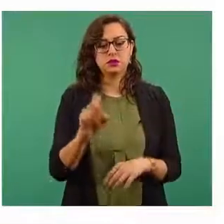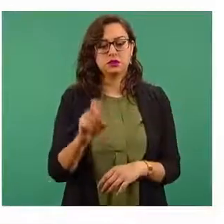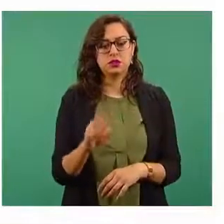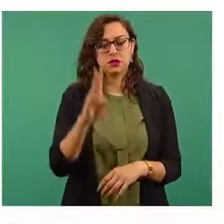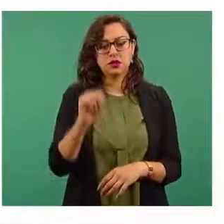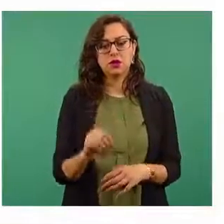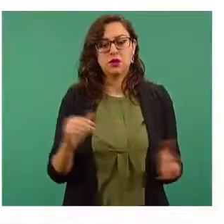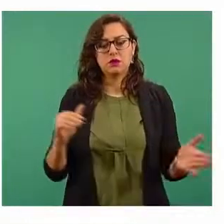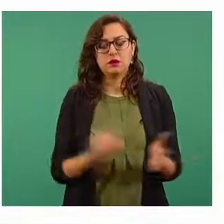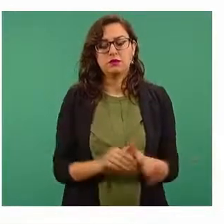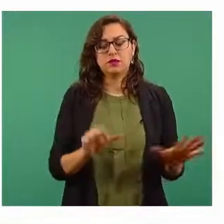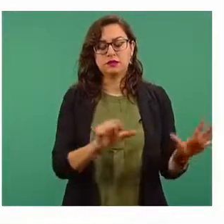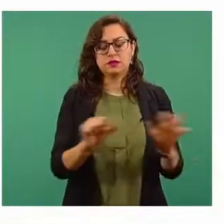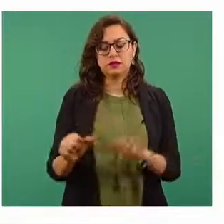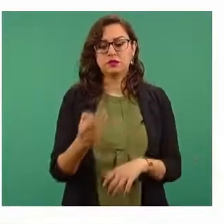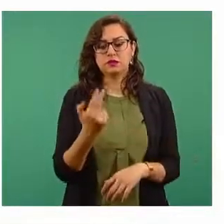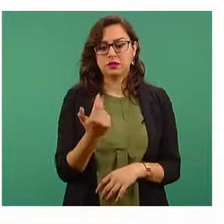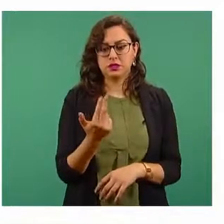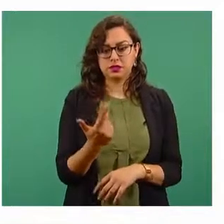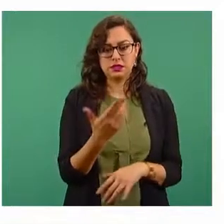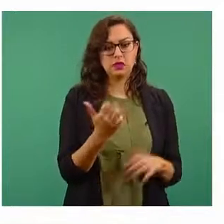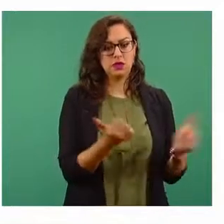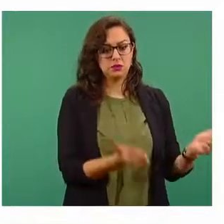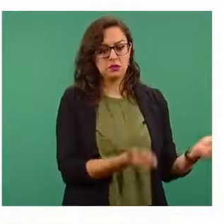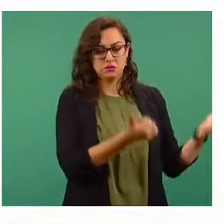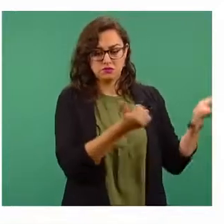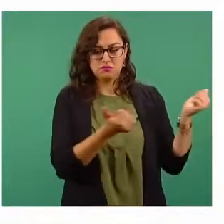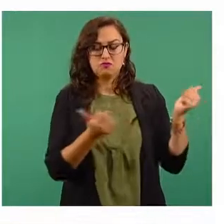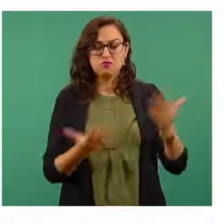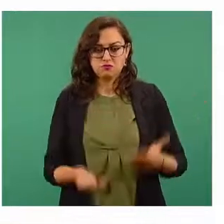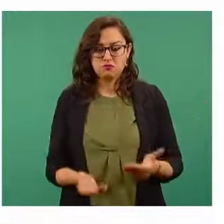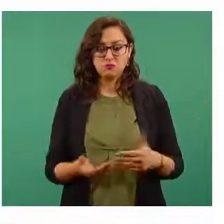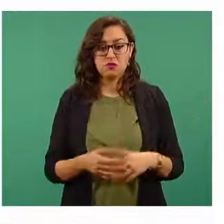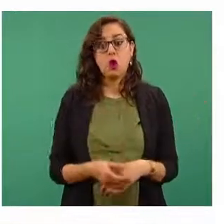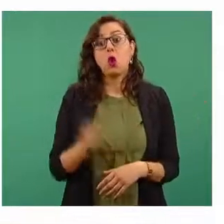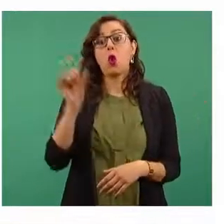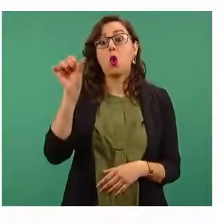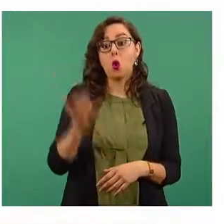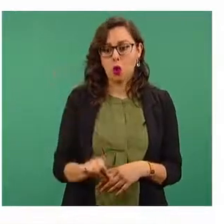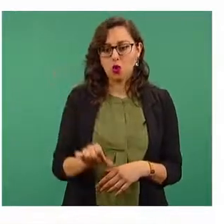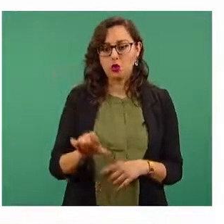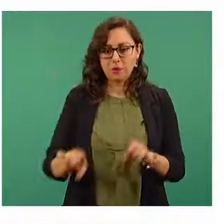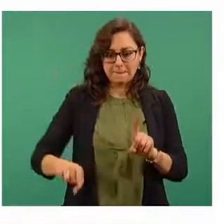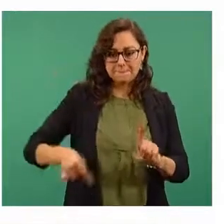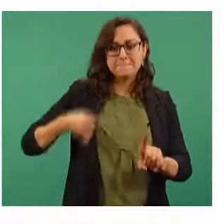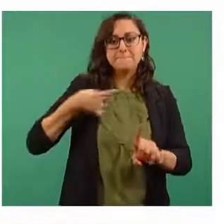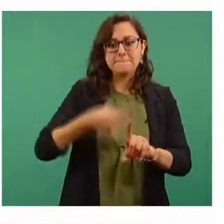3.839.625, el total de las recibidas, y desde luego hoy tenemos que llegan